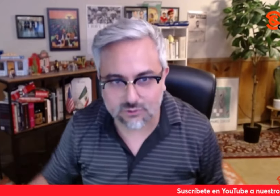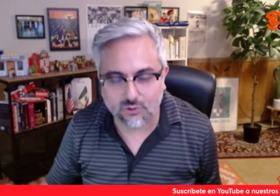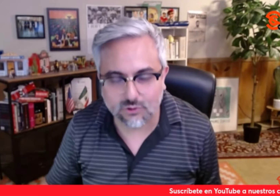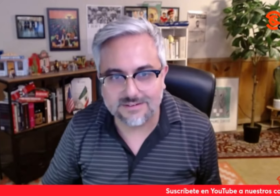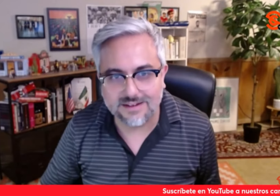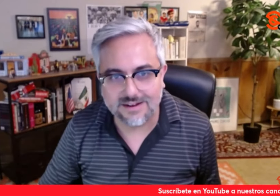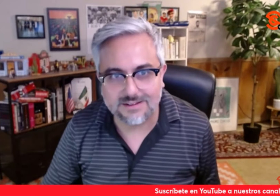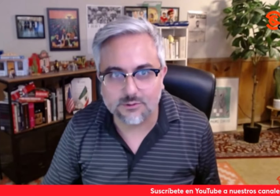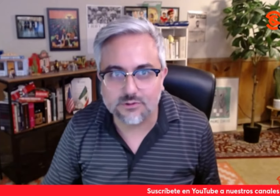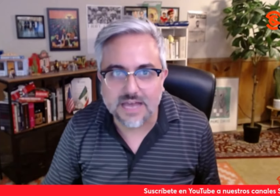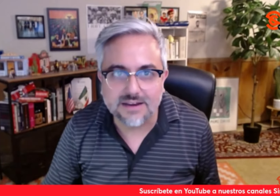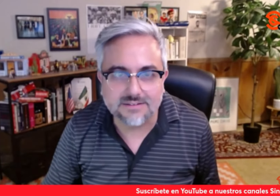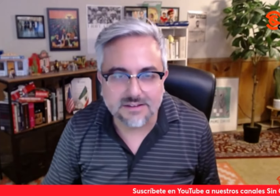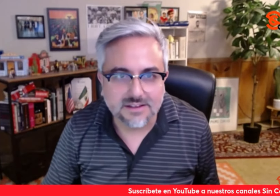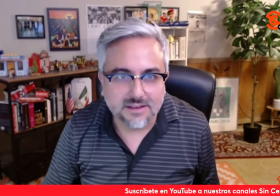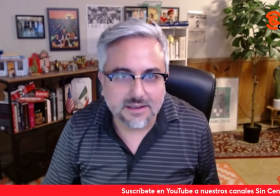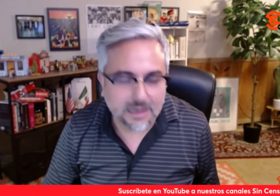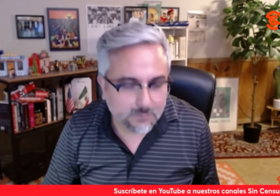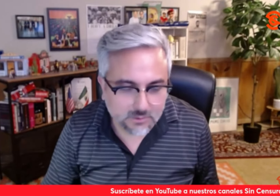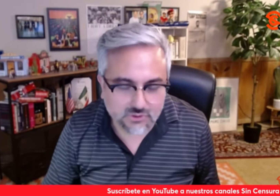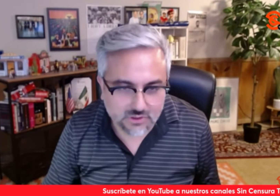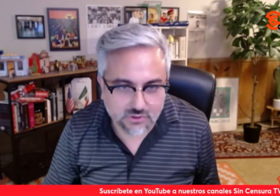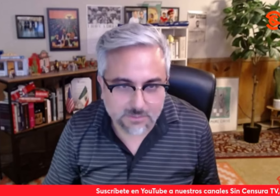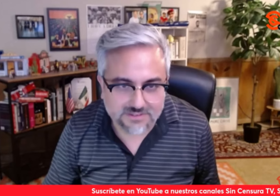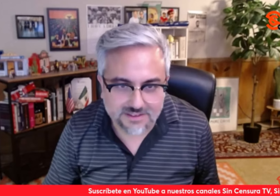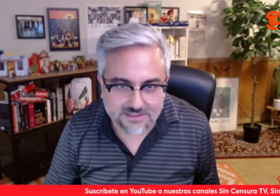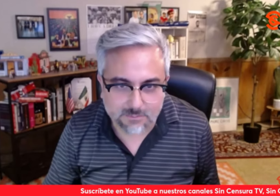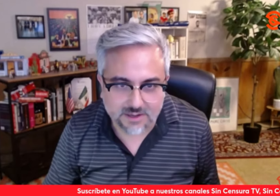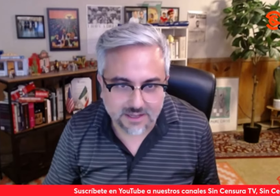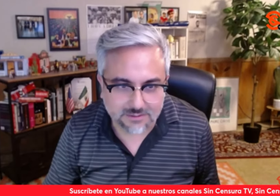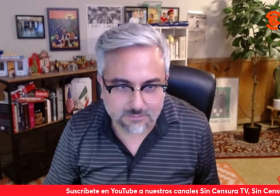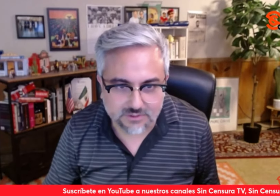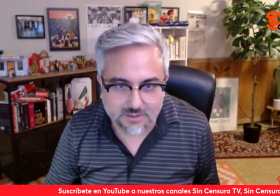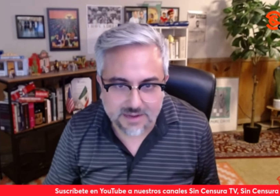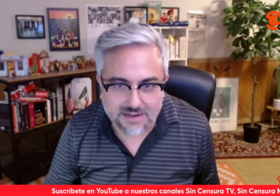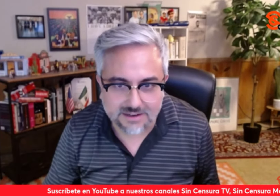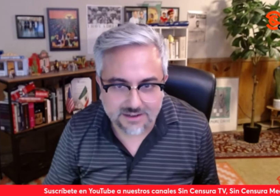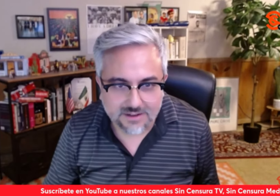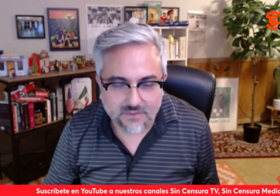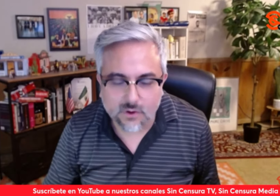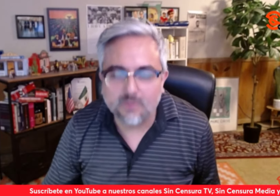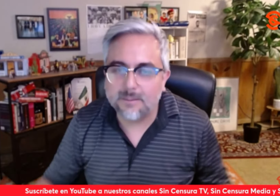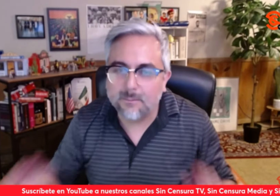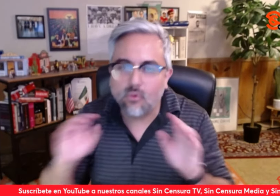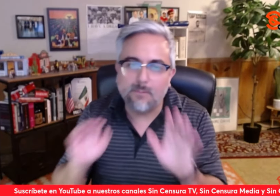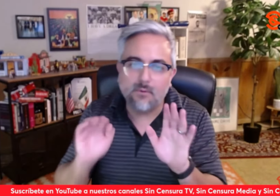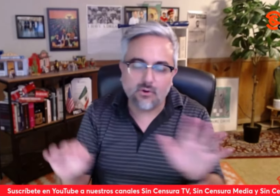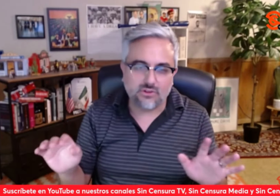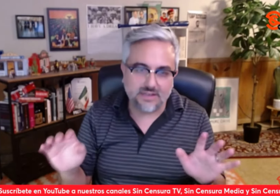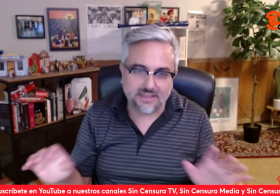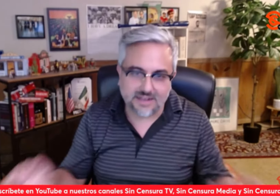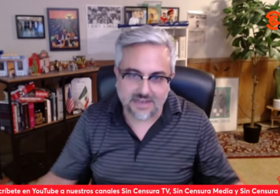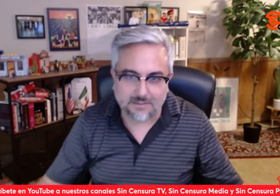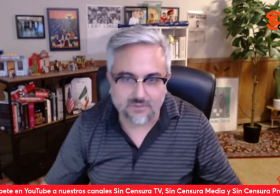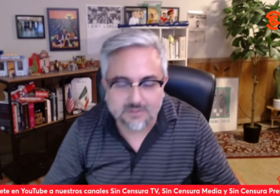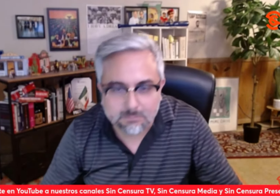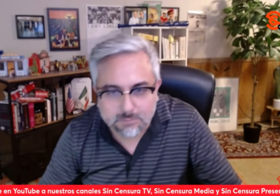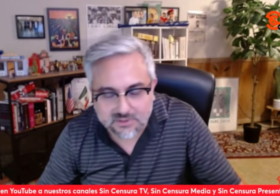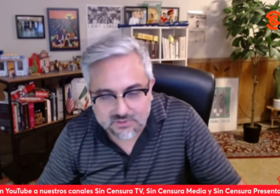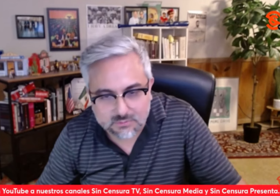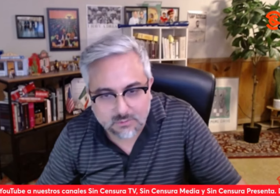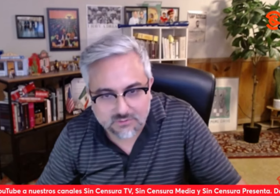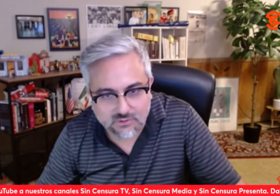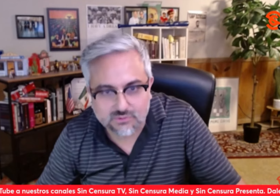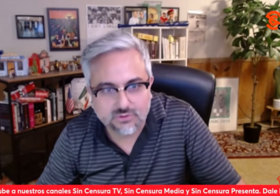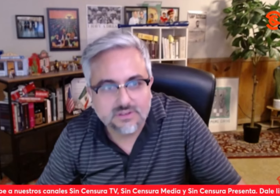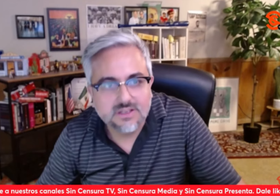mentirosos troles en las redes sociales. Aprovechó, de hecho, el presidente para pues hablar de cómo es que poco a poco se tiene que ir acabando ese